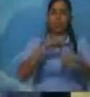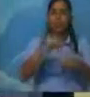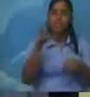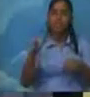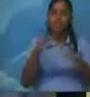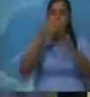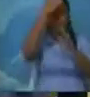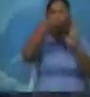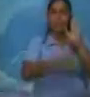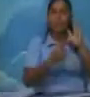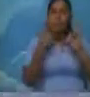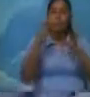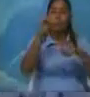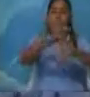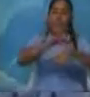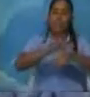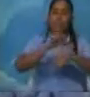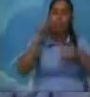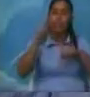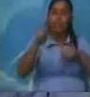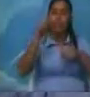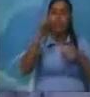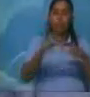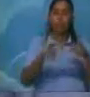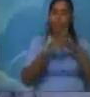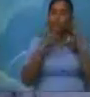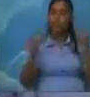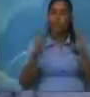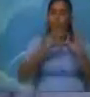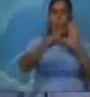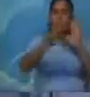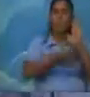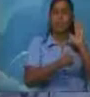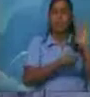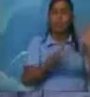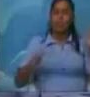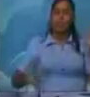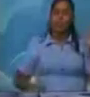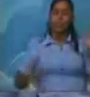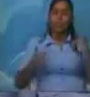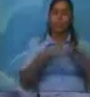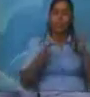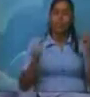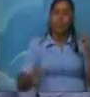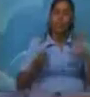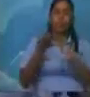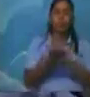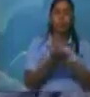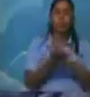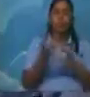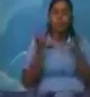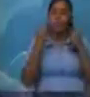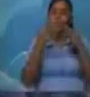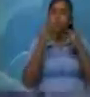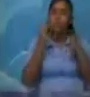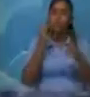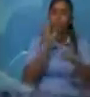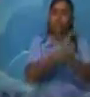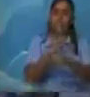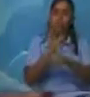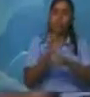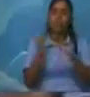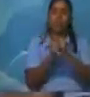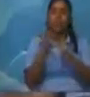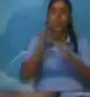cartelera y le dice la iglesia estos son los mandamientos del Señor nos toca la ofrenda misionera mucho cuidado con